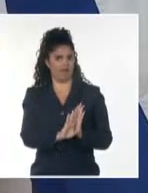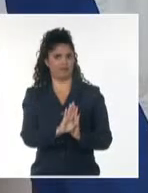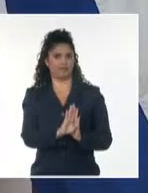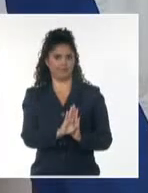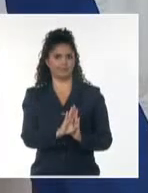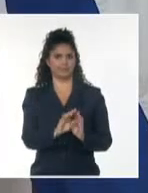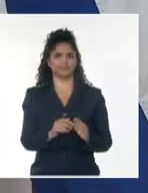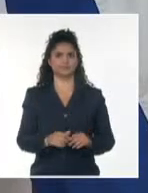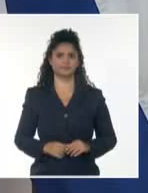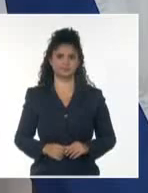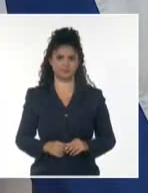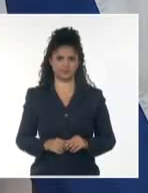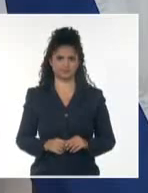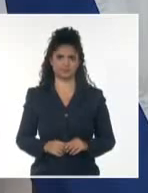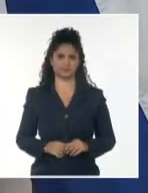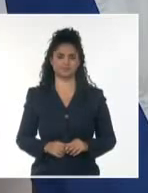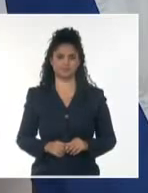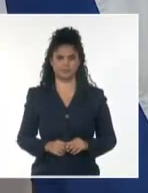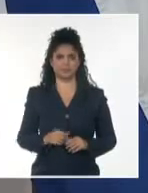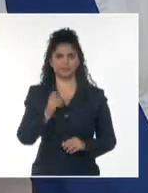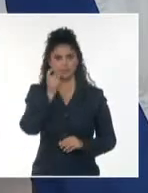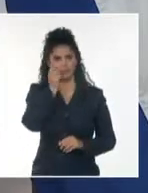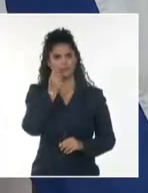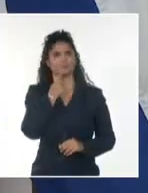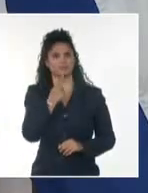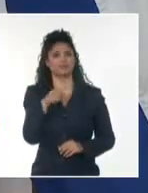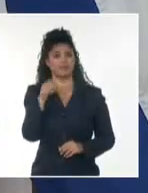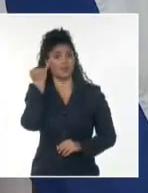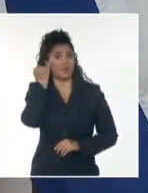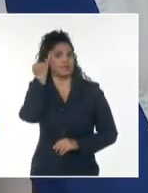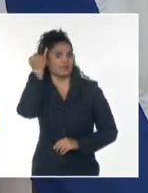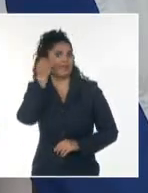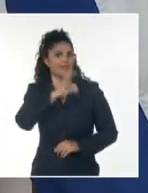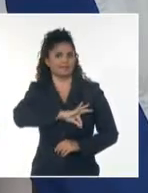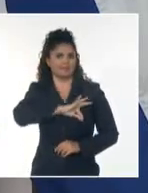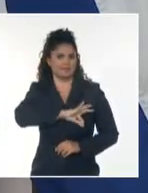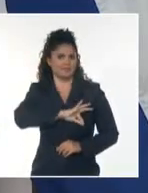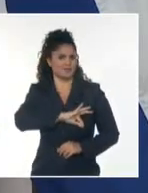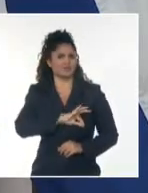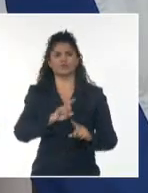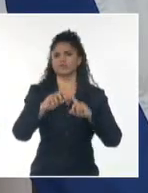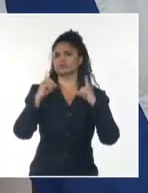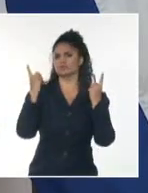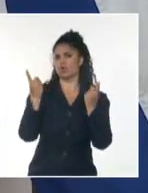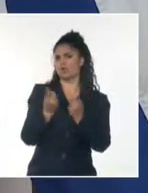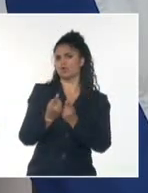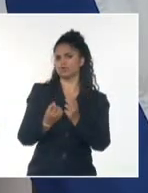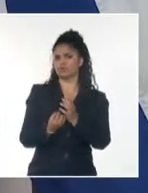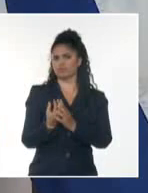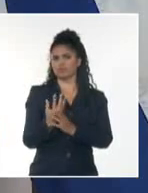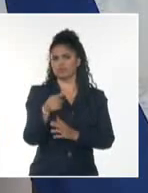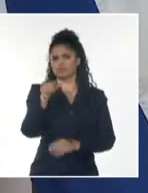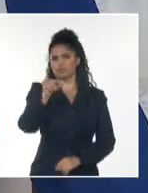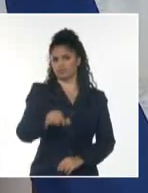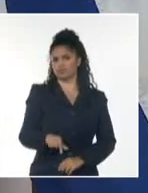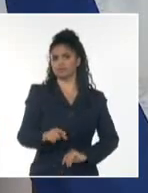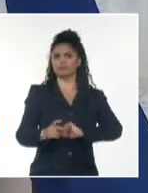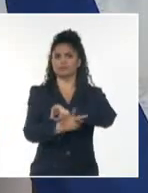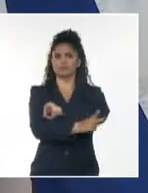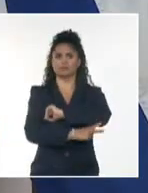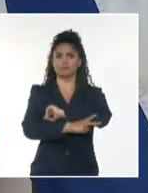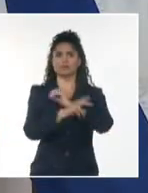Eran las ideas y los sentimientos de muchos de los padres fundadores de estas naciones independientes en